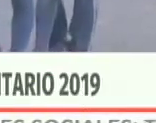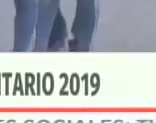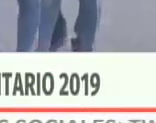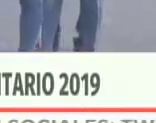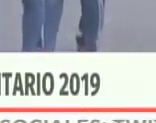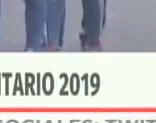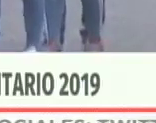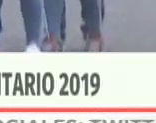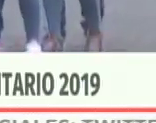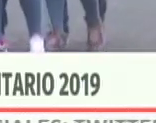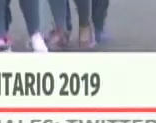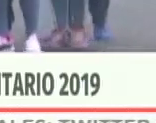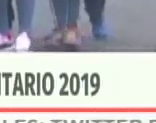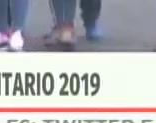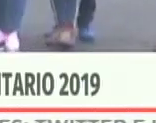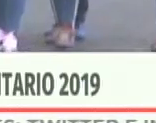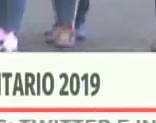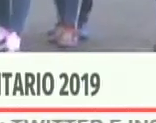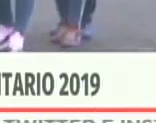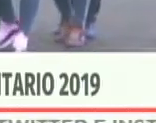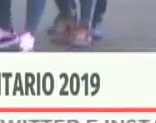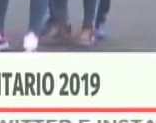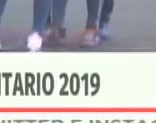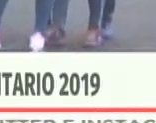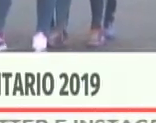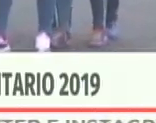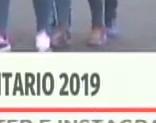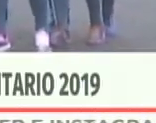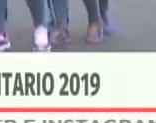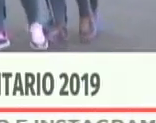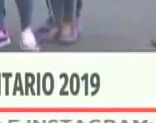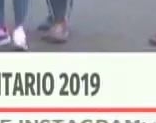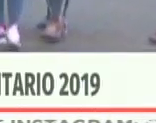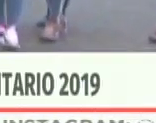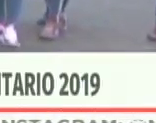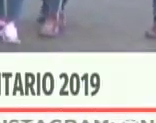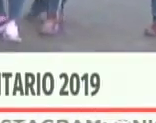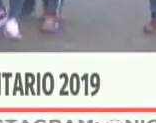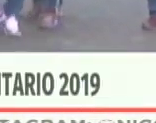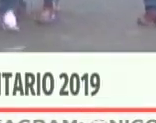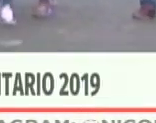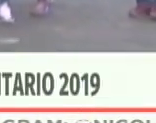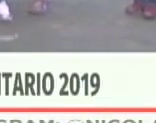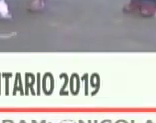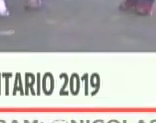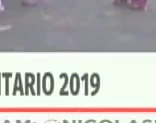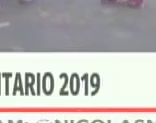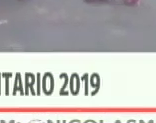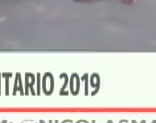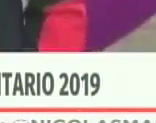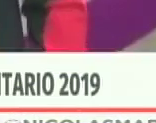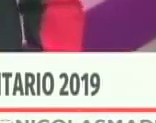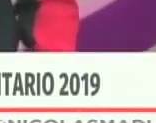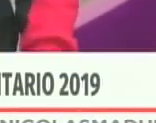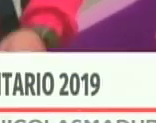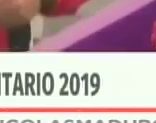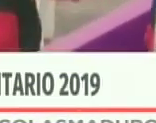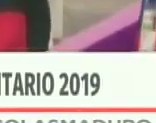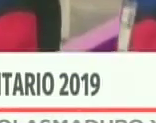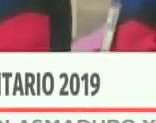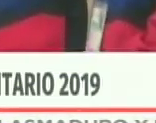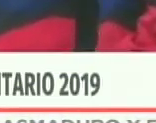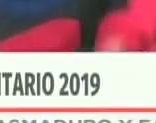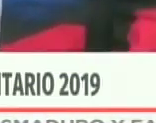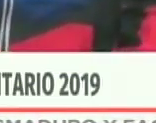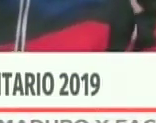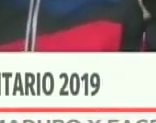nos encontramos en Lima, recibiendo a cada uno de nuestros atletas de las distintas delegaciones y